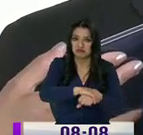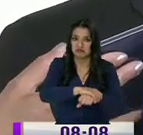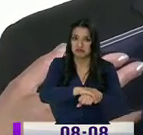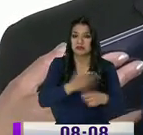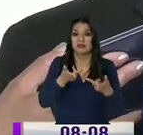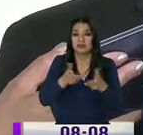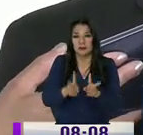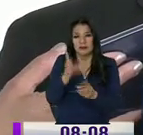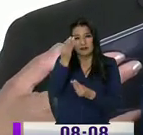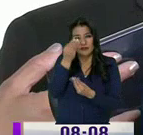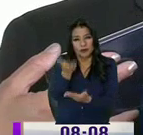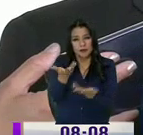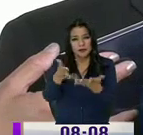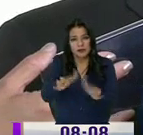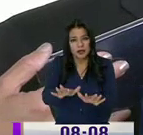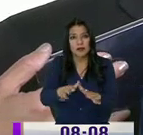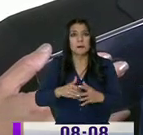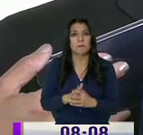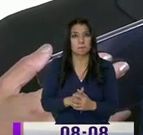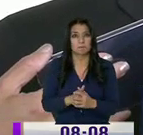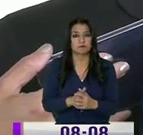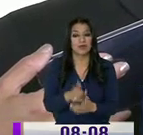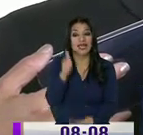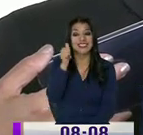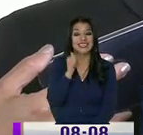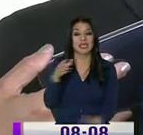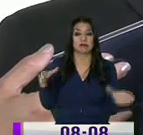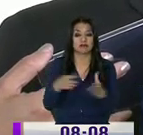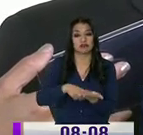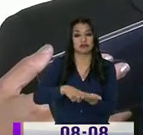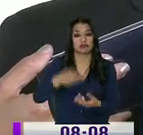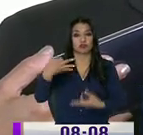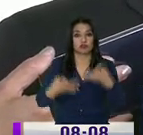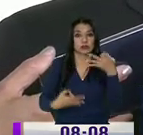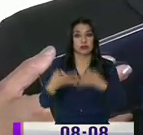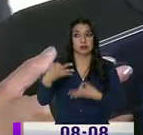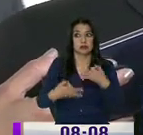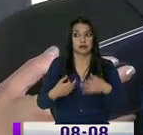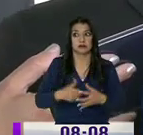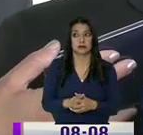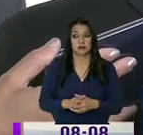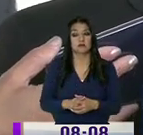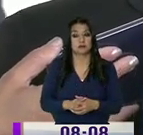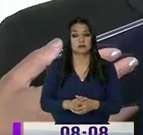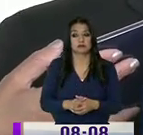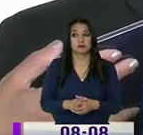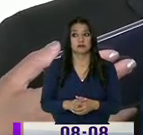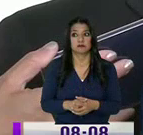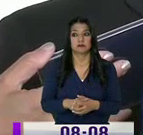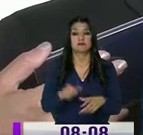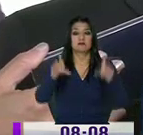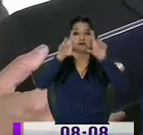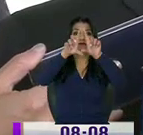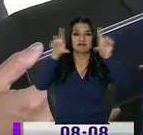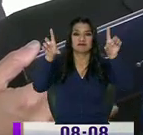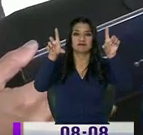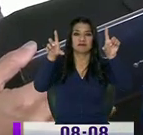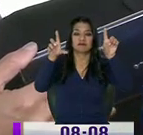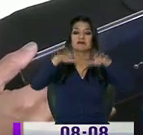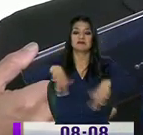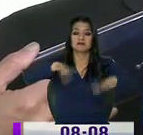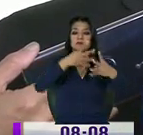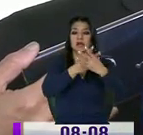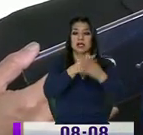ya conocen, se dio la audiencia de flagrancia el día de ayer. Eso fue una noticia crímenes, de hecho, la acción titular dentro del derecho penal lo